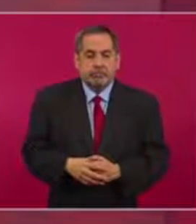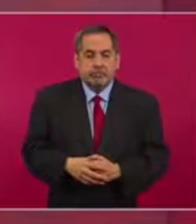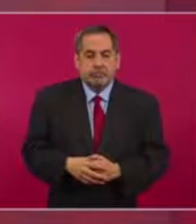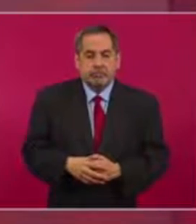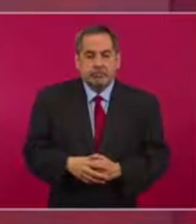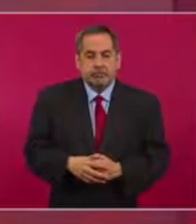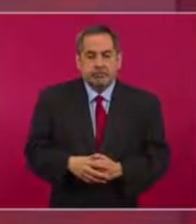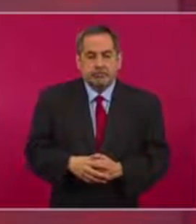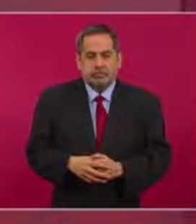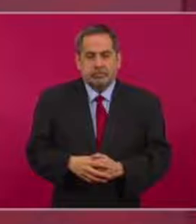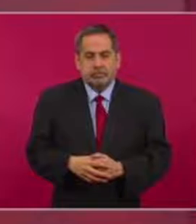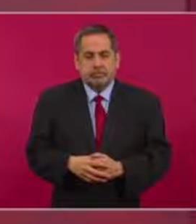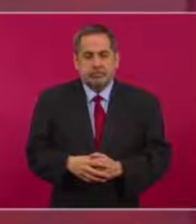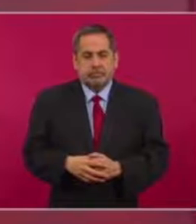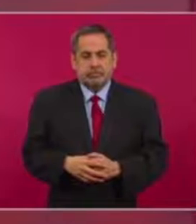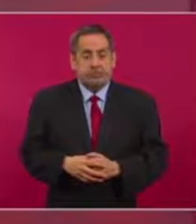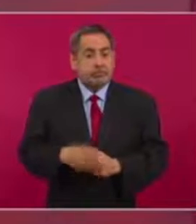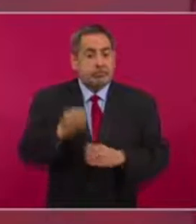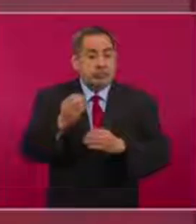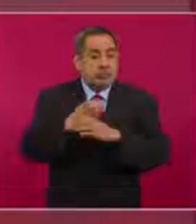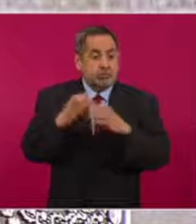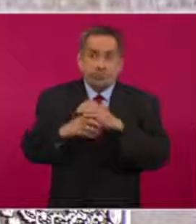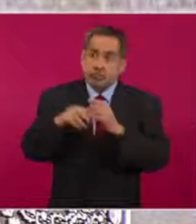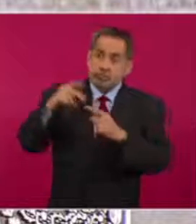de Austria